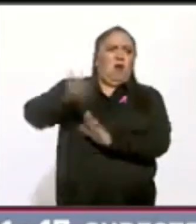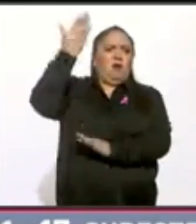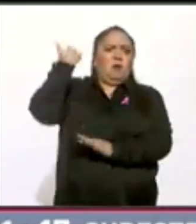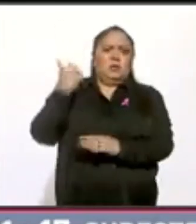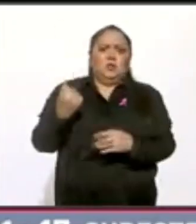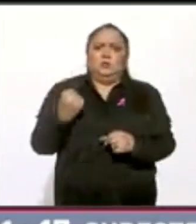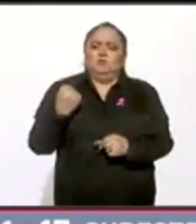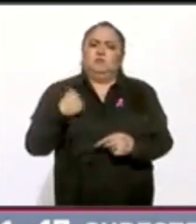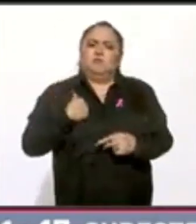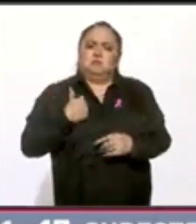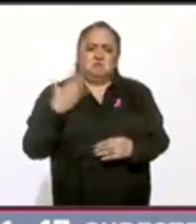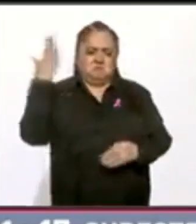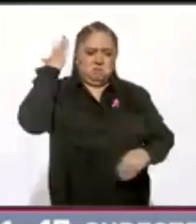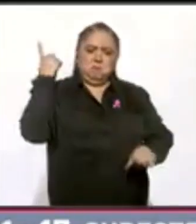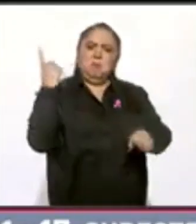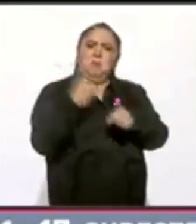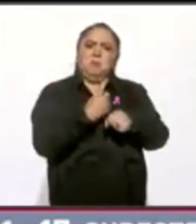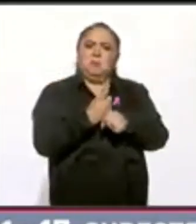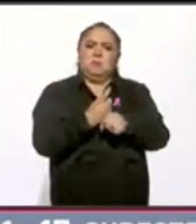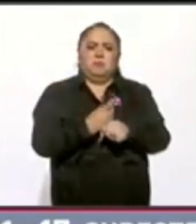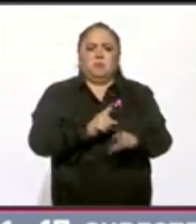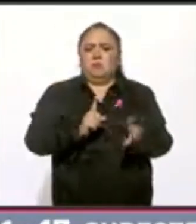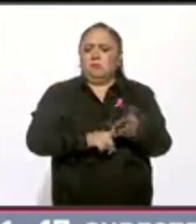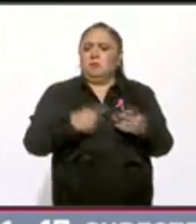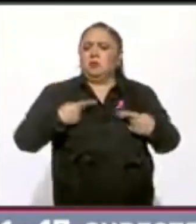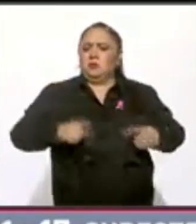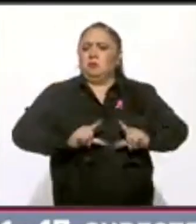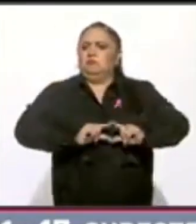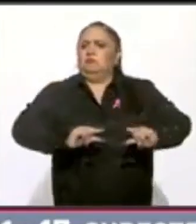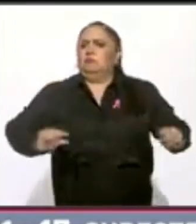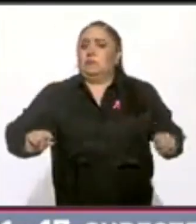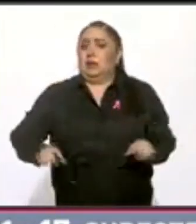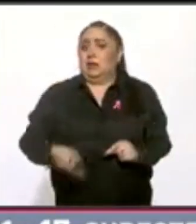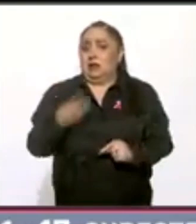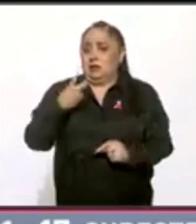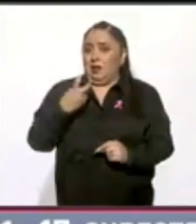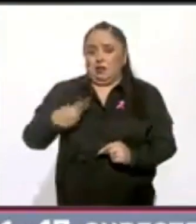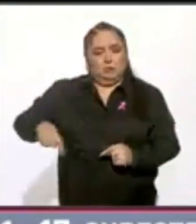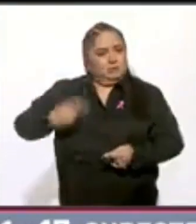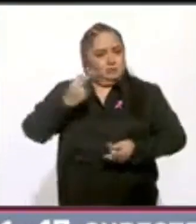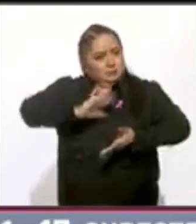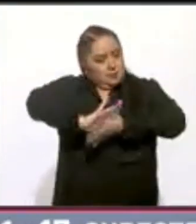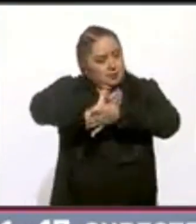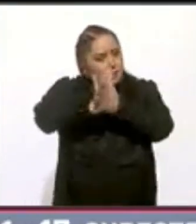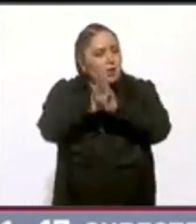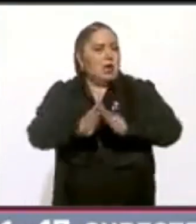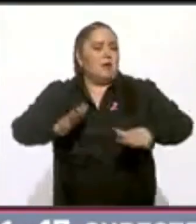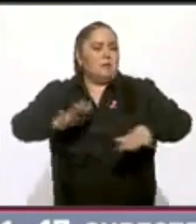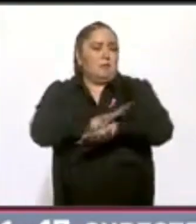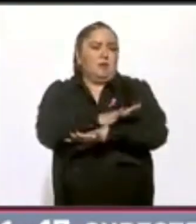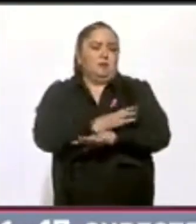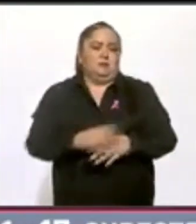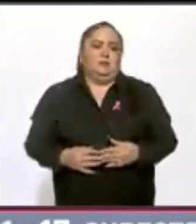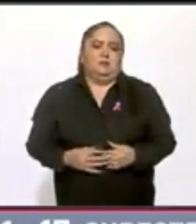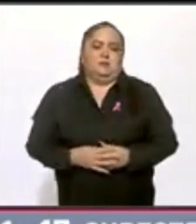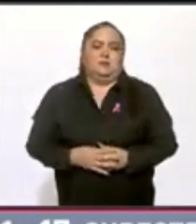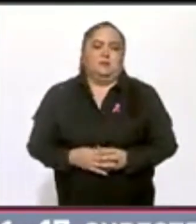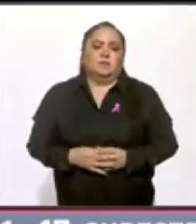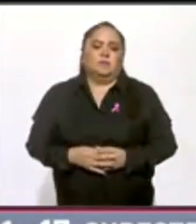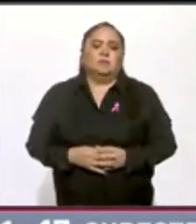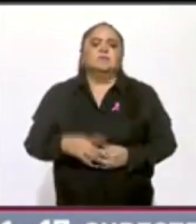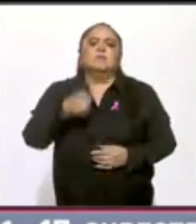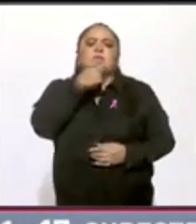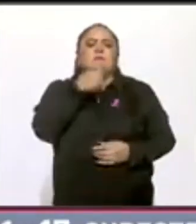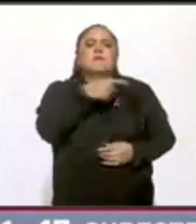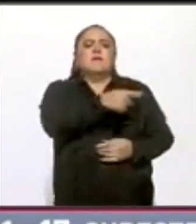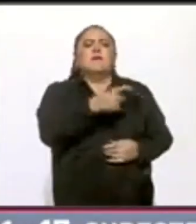era la personalidad por encima del servicio público. Y eso es lo que hemos ido transformando en estos años. ¿Qué diferente